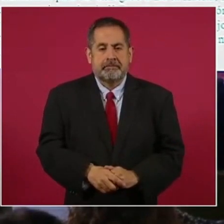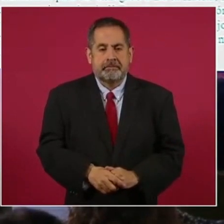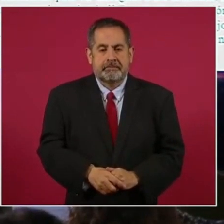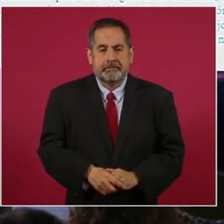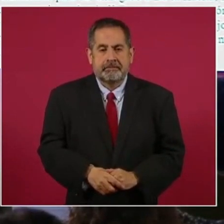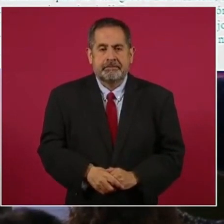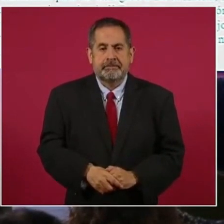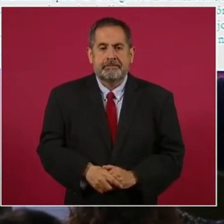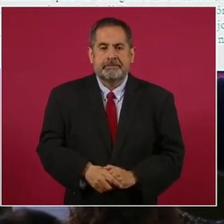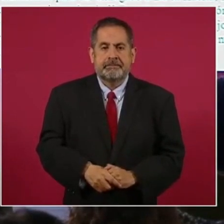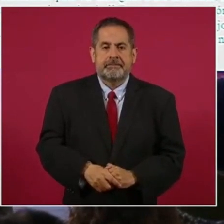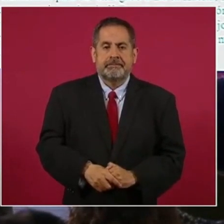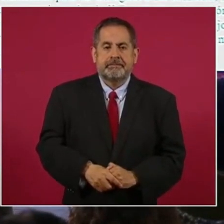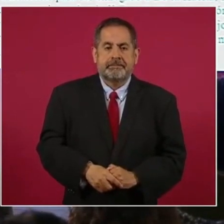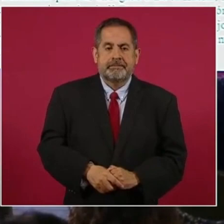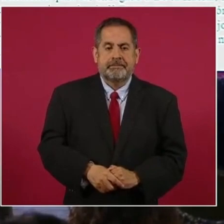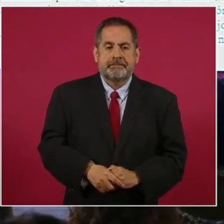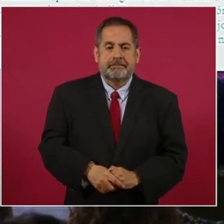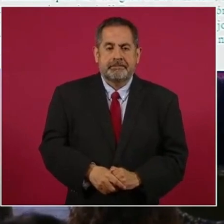Sí.